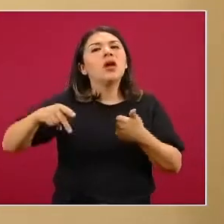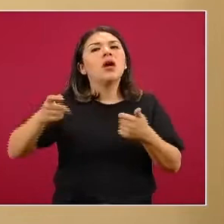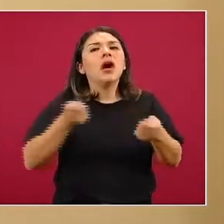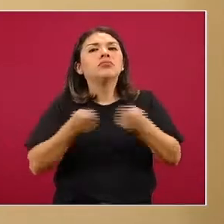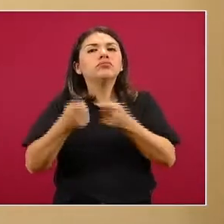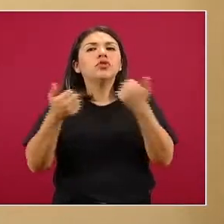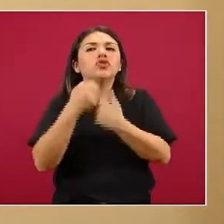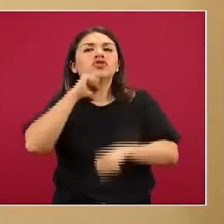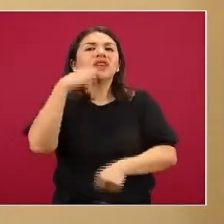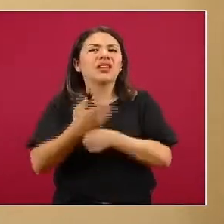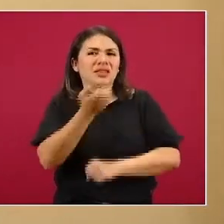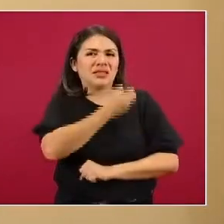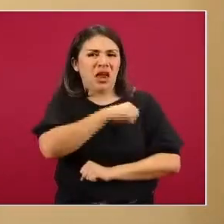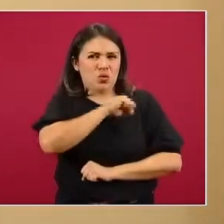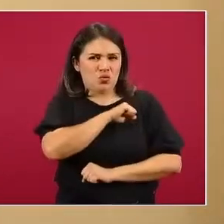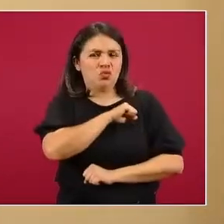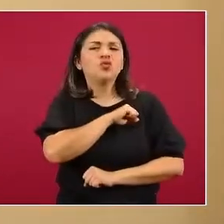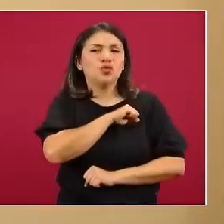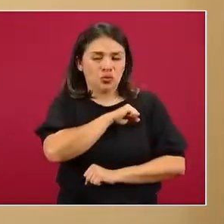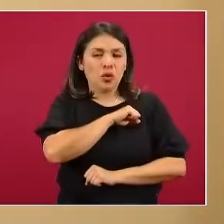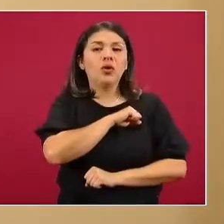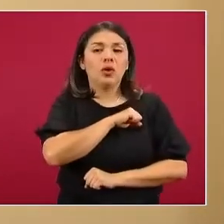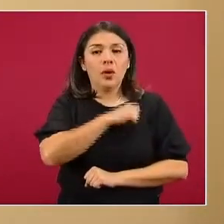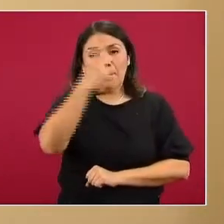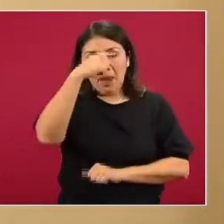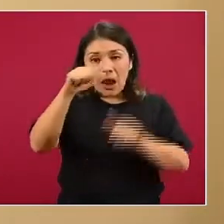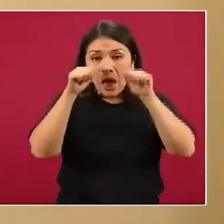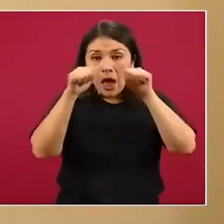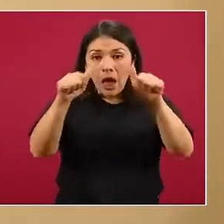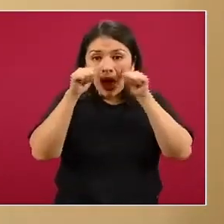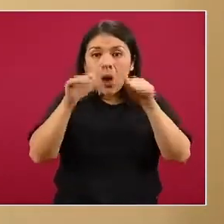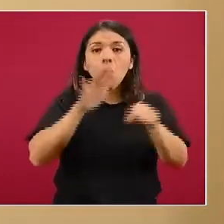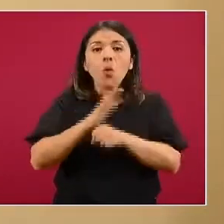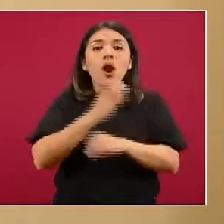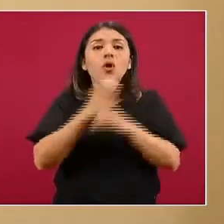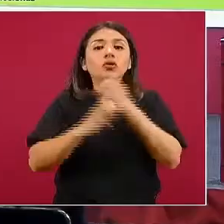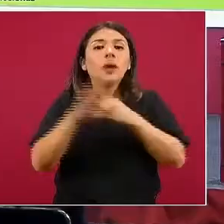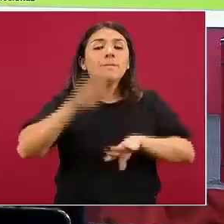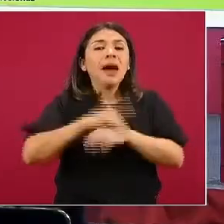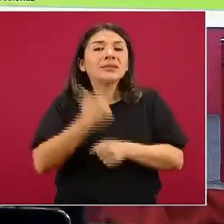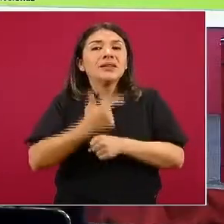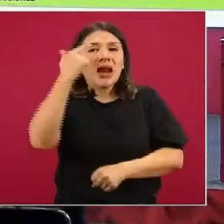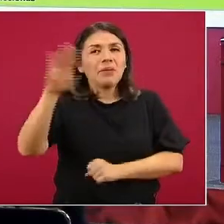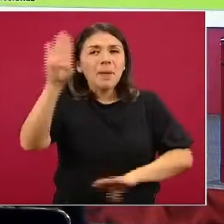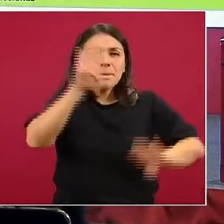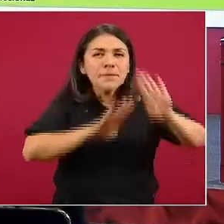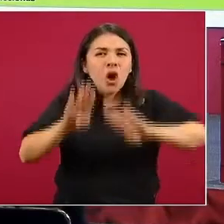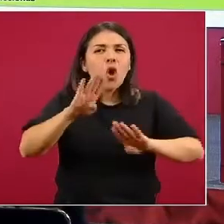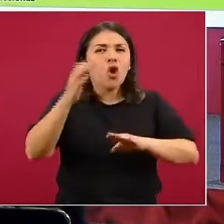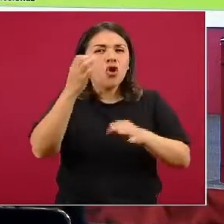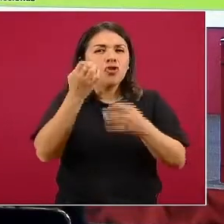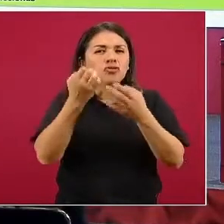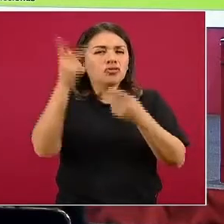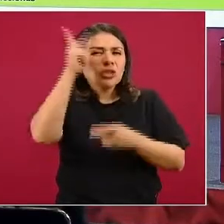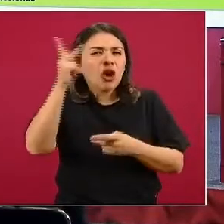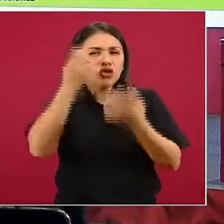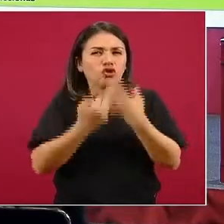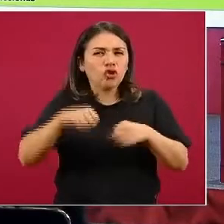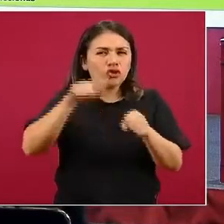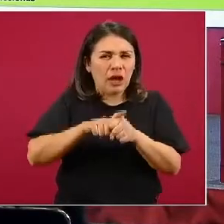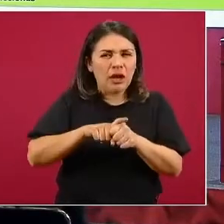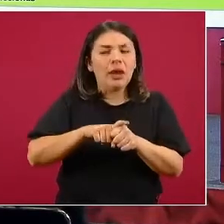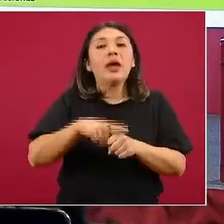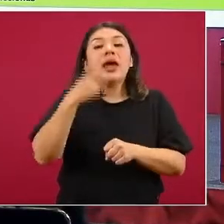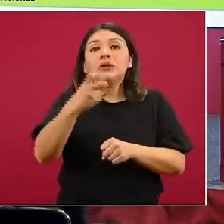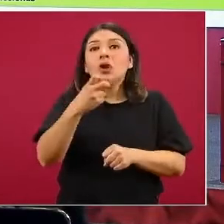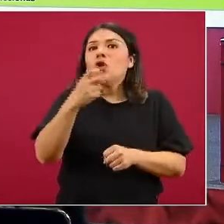por la Secretaría de Salud, enfocándonos en los factores de riesgo biopsicosociales para poder reducir la demanda. Y esto es de todas